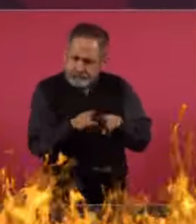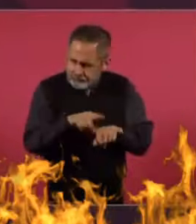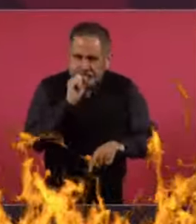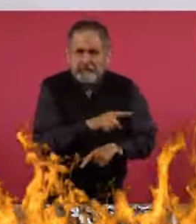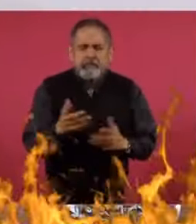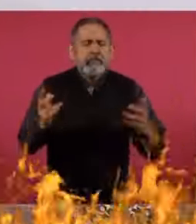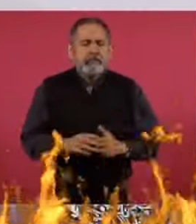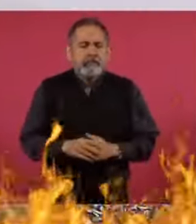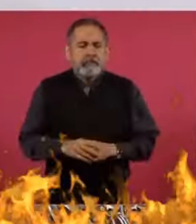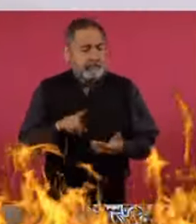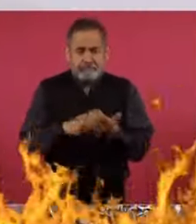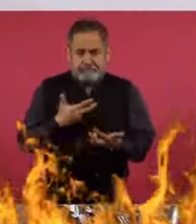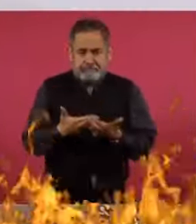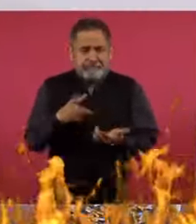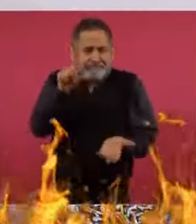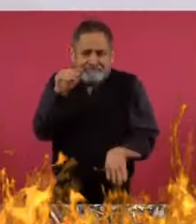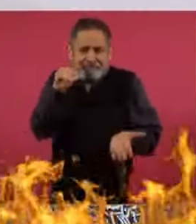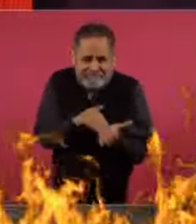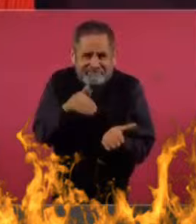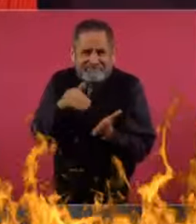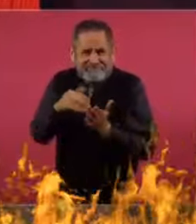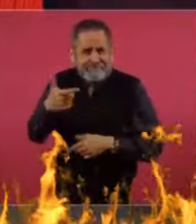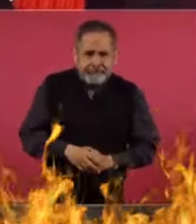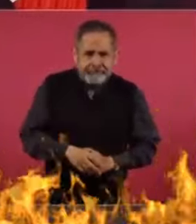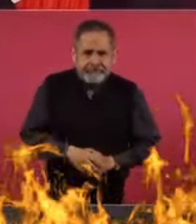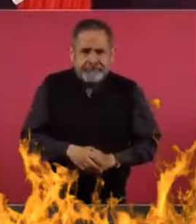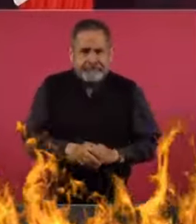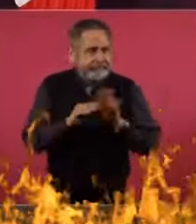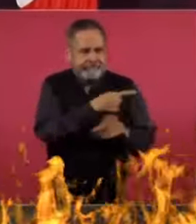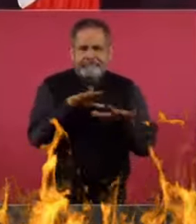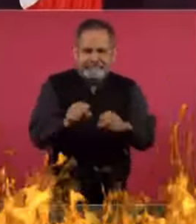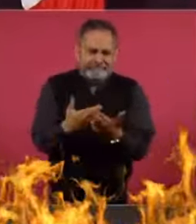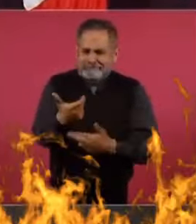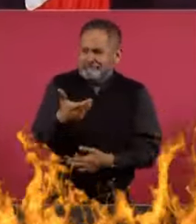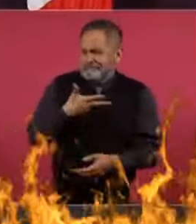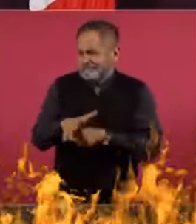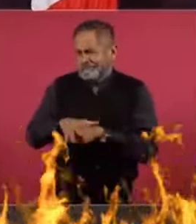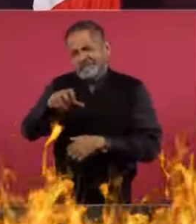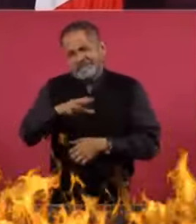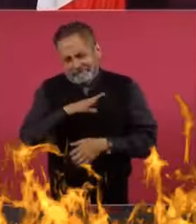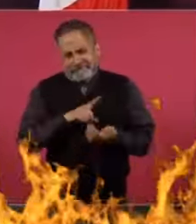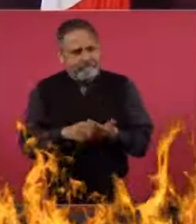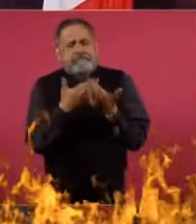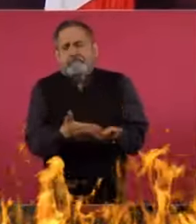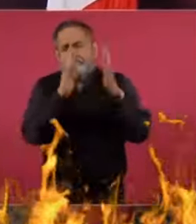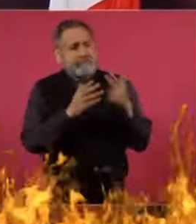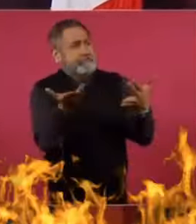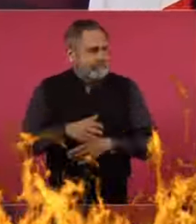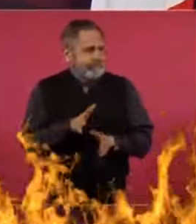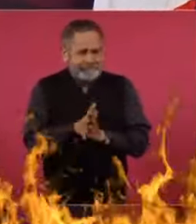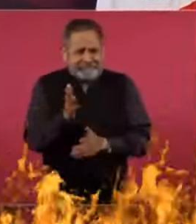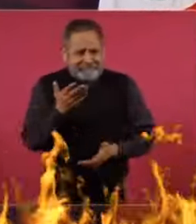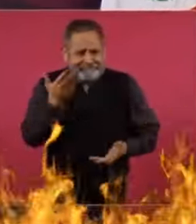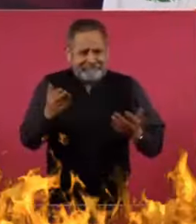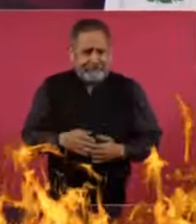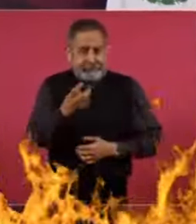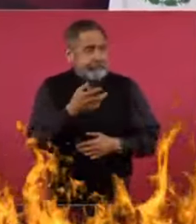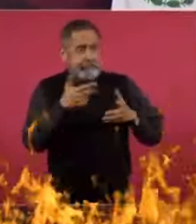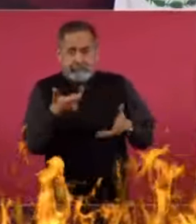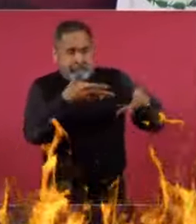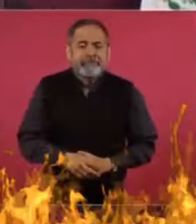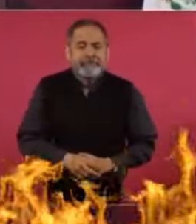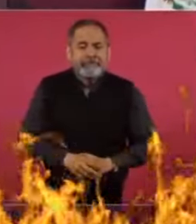tengo otros tienen datos. 20 mil millones de pesos guardados. Claro que alcanza. Está con menos de la mitad. Ahí está ese